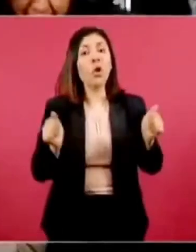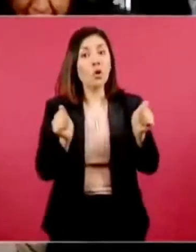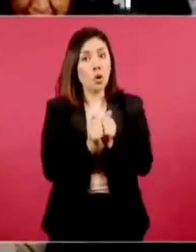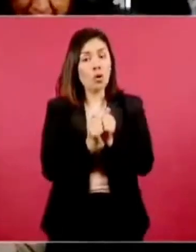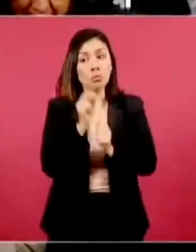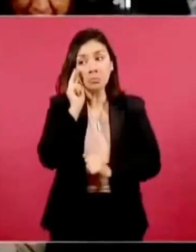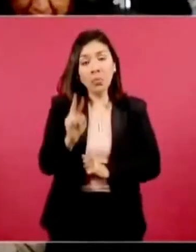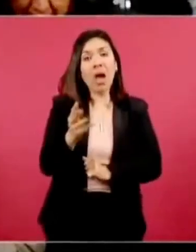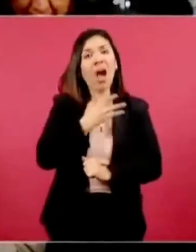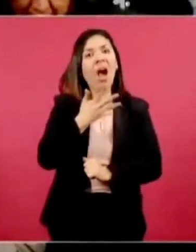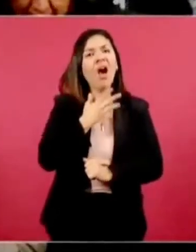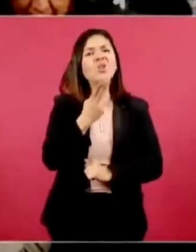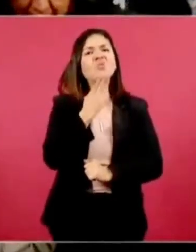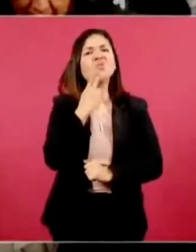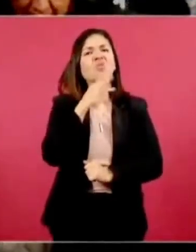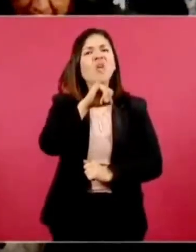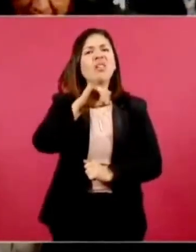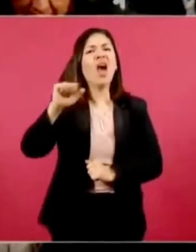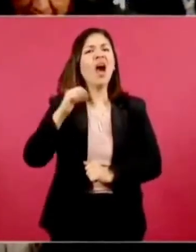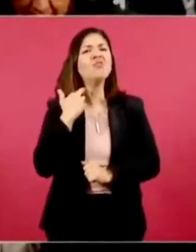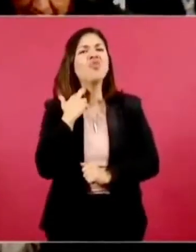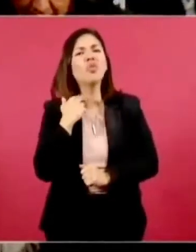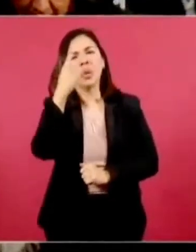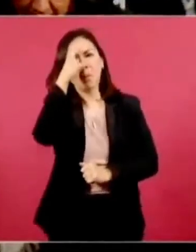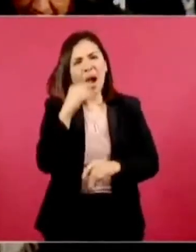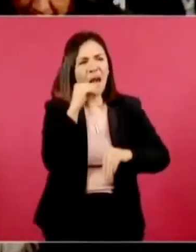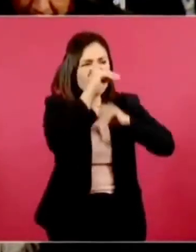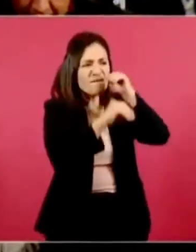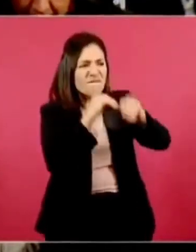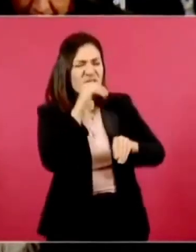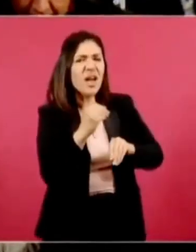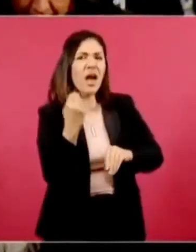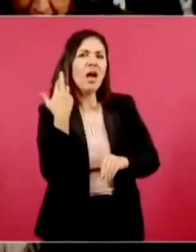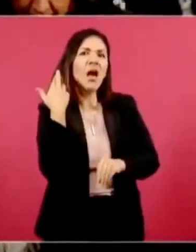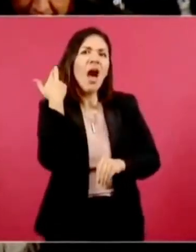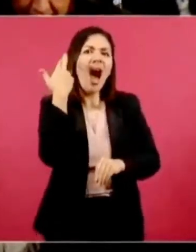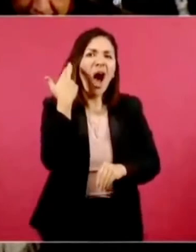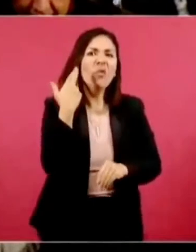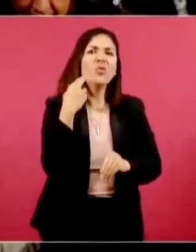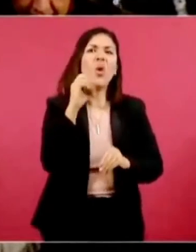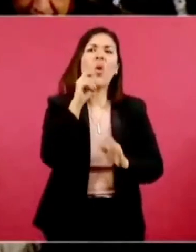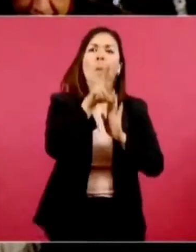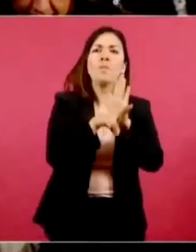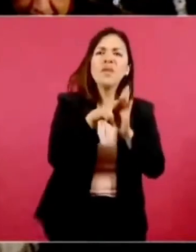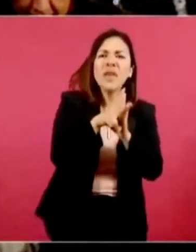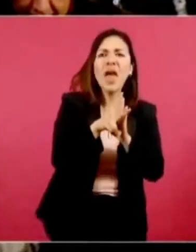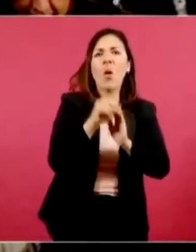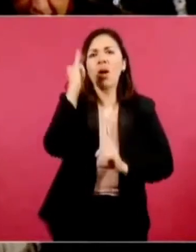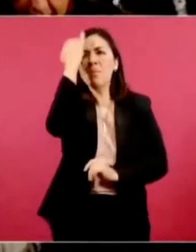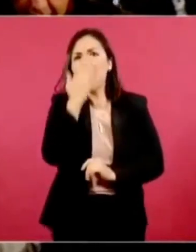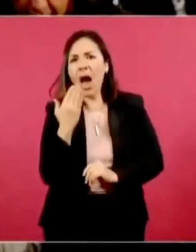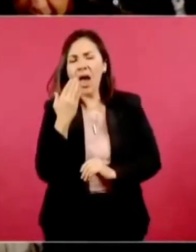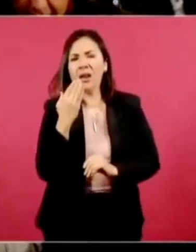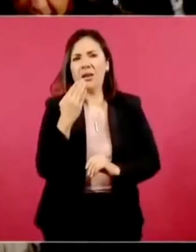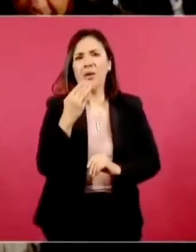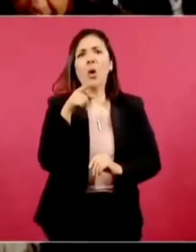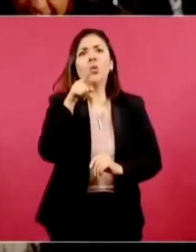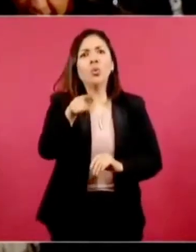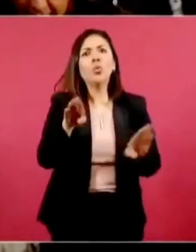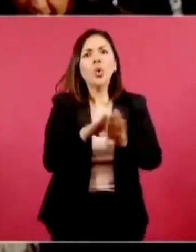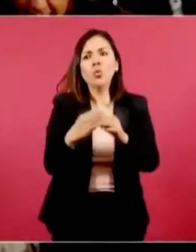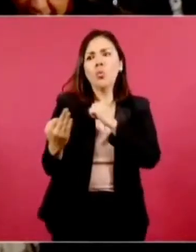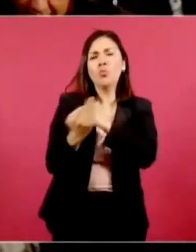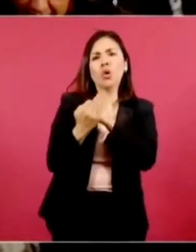artificial para fabricar audios, para incluso videos, imágenes. ¿Cómo se están ustedes bloqueando precisamente